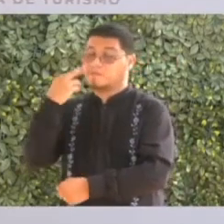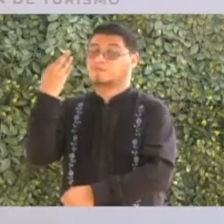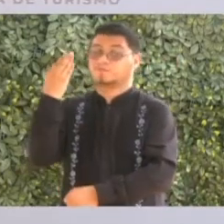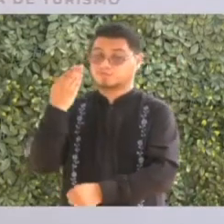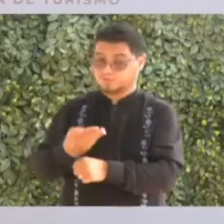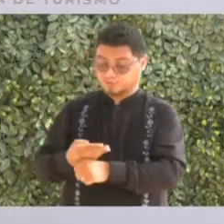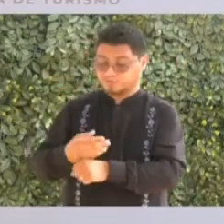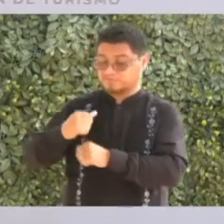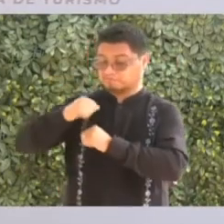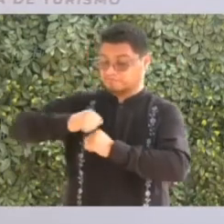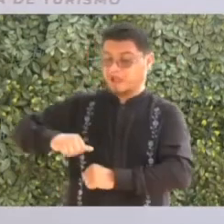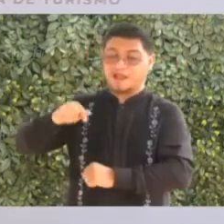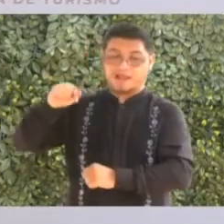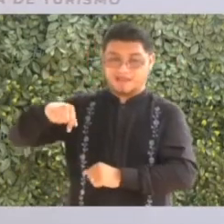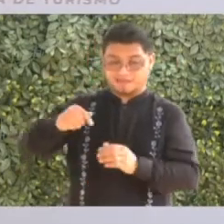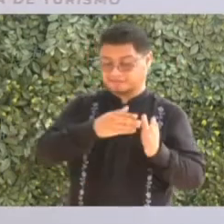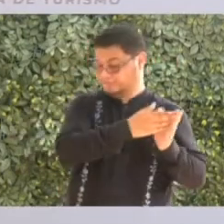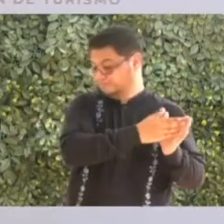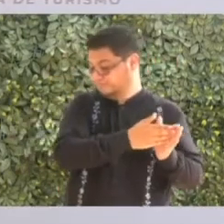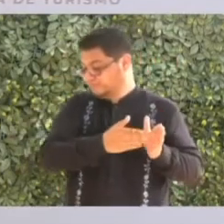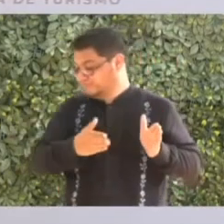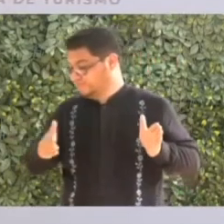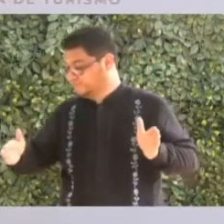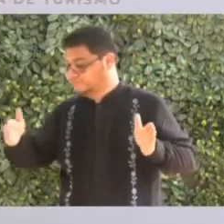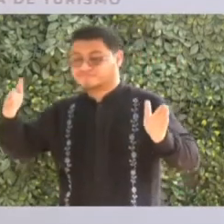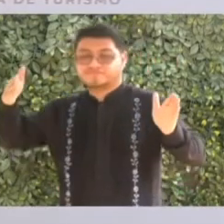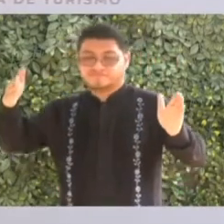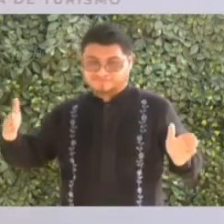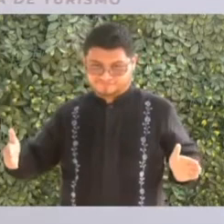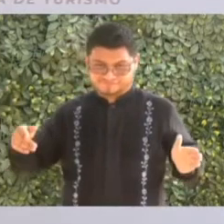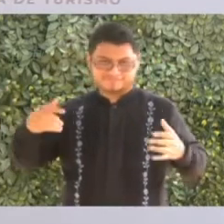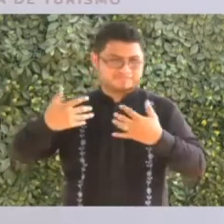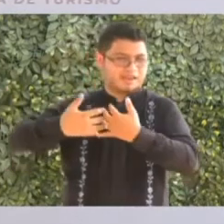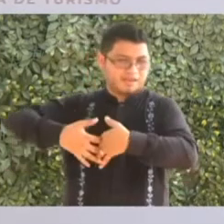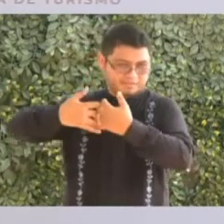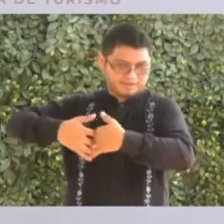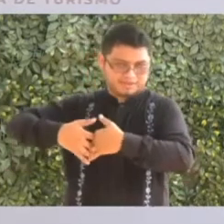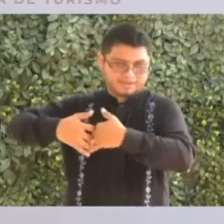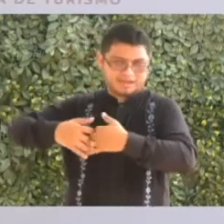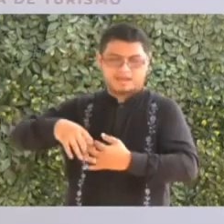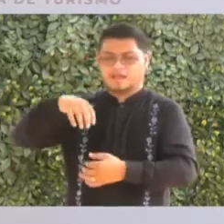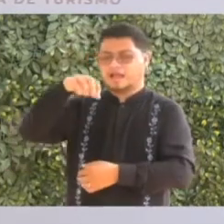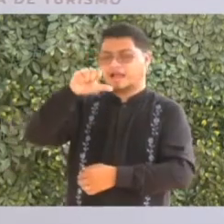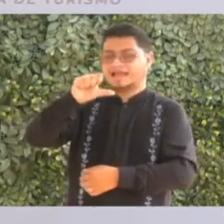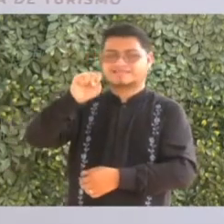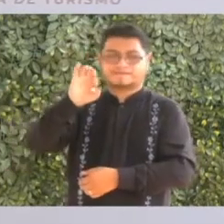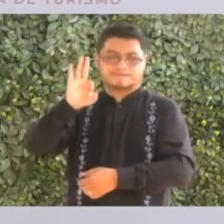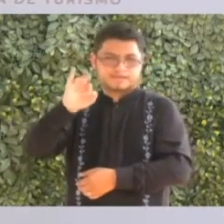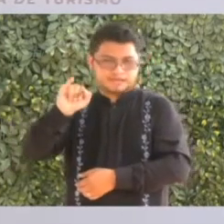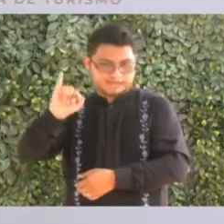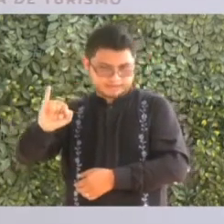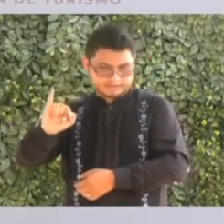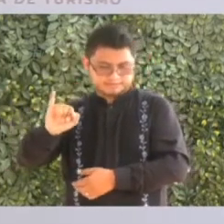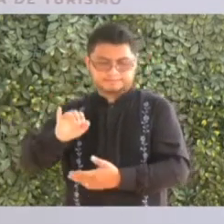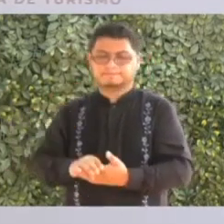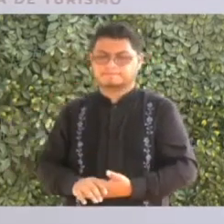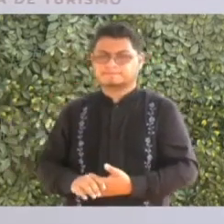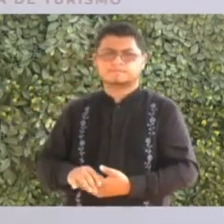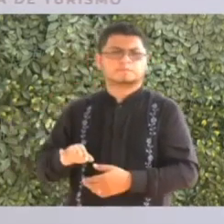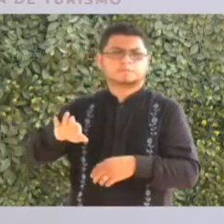encargado de este tramo, de la empresa ASBI,